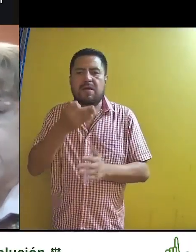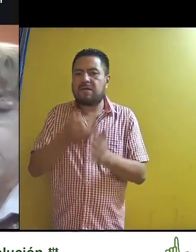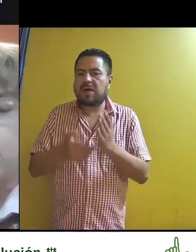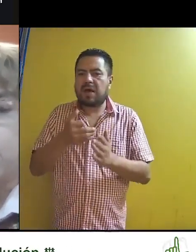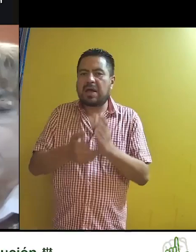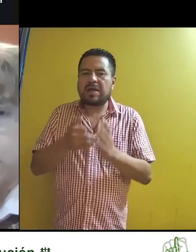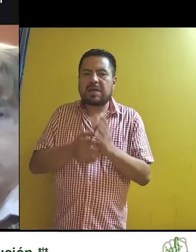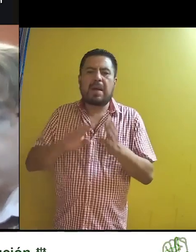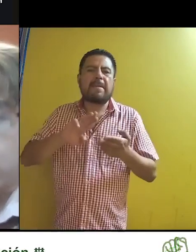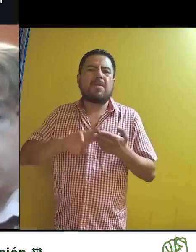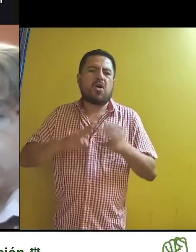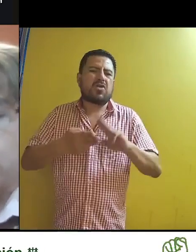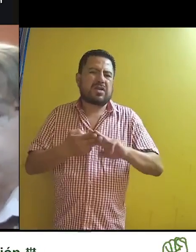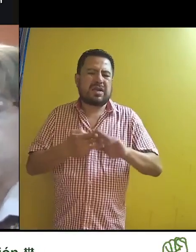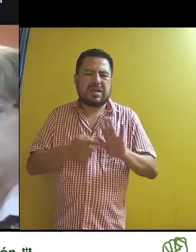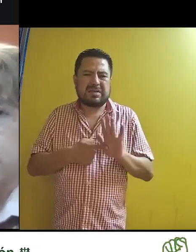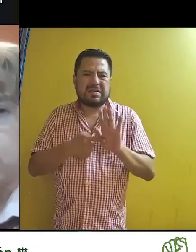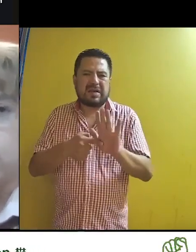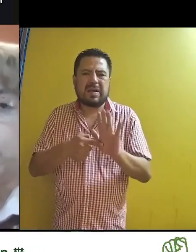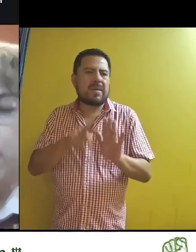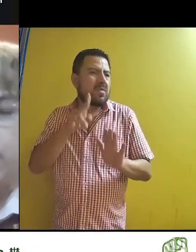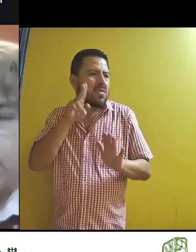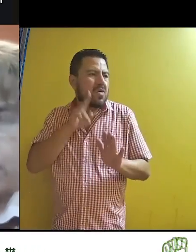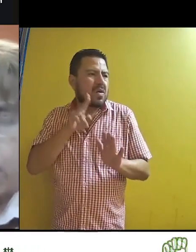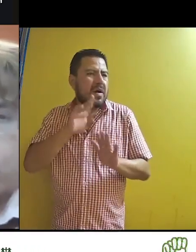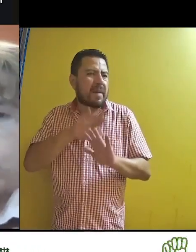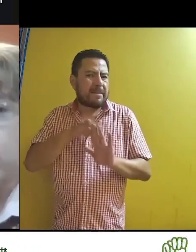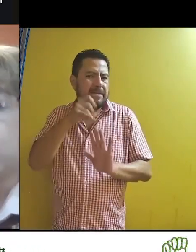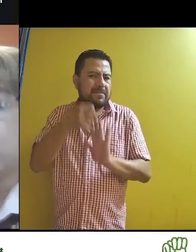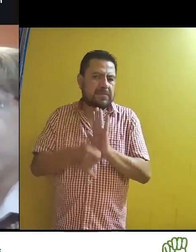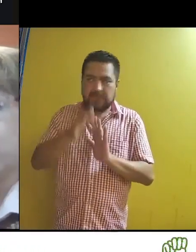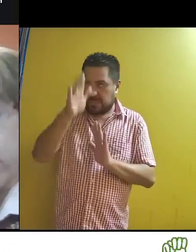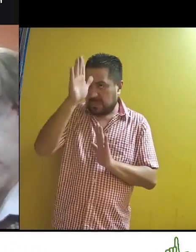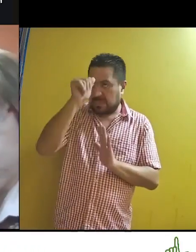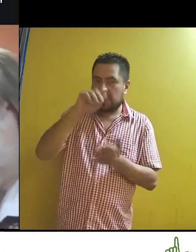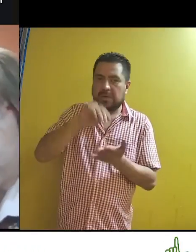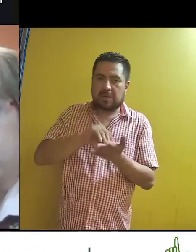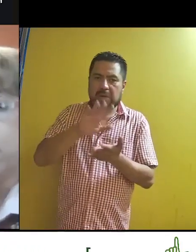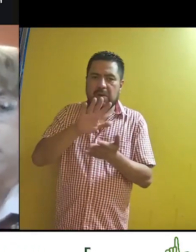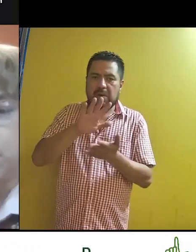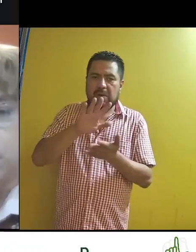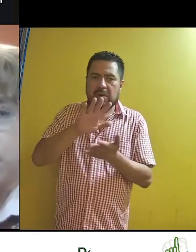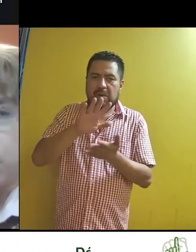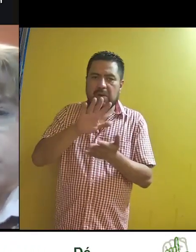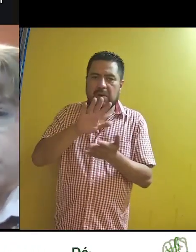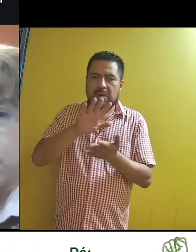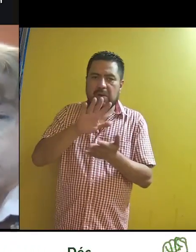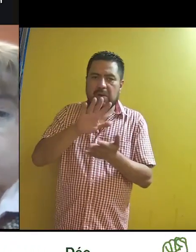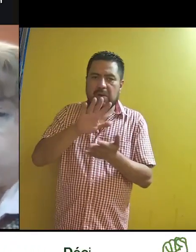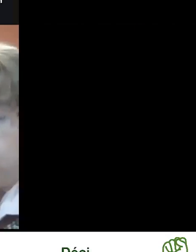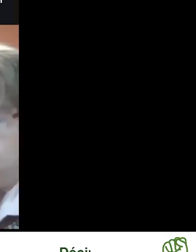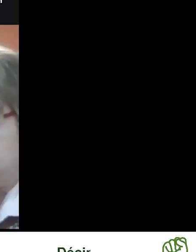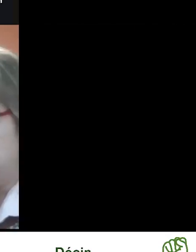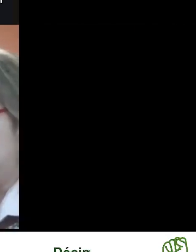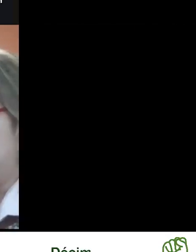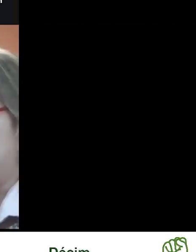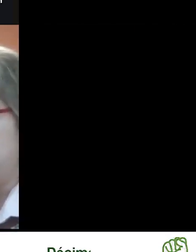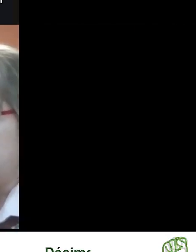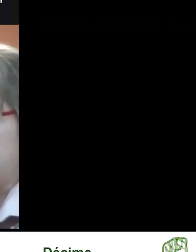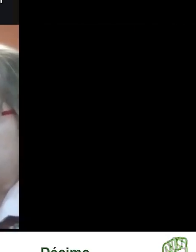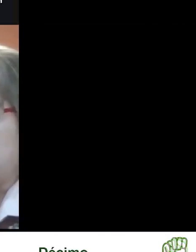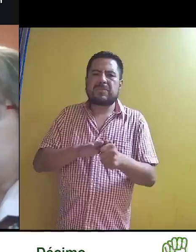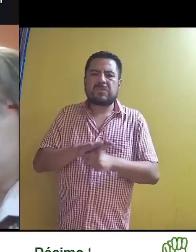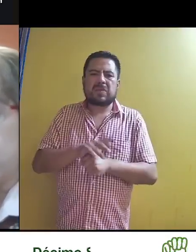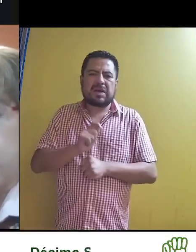de motivación y fundamentación en el acuerdo del cual fue revocado este procedimiento administrativo,